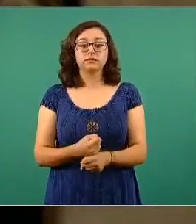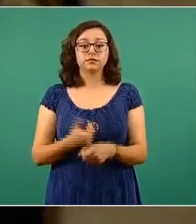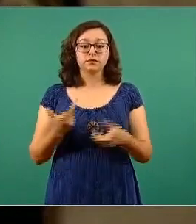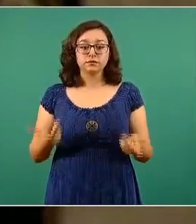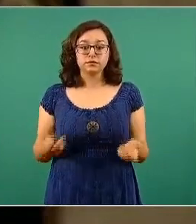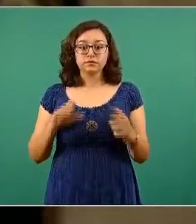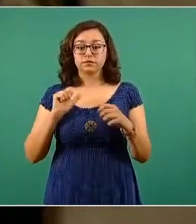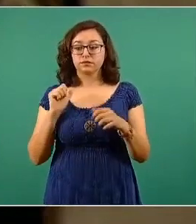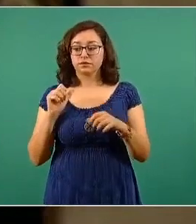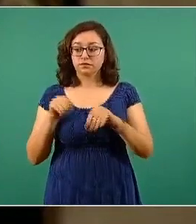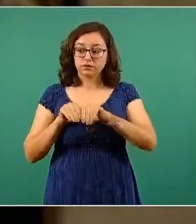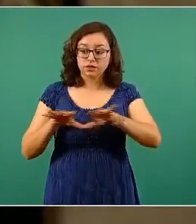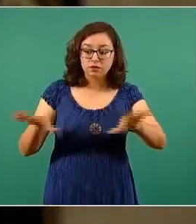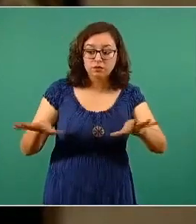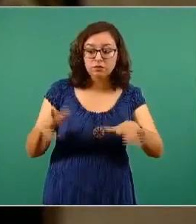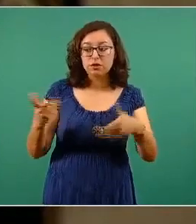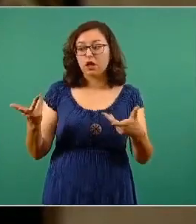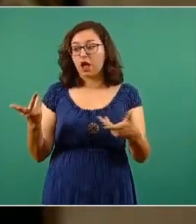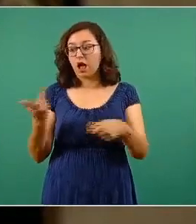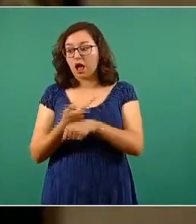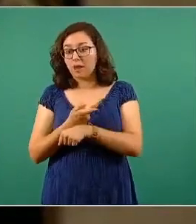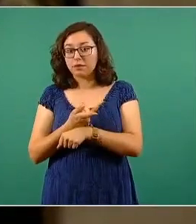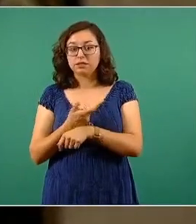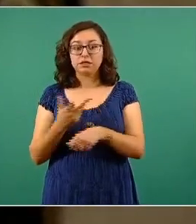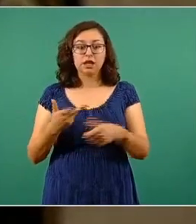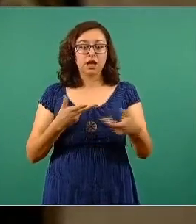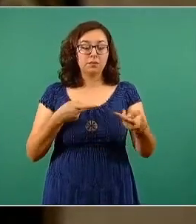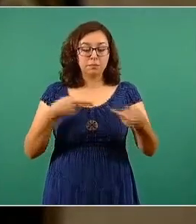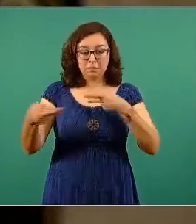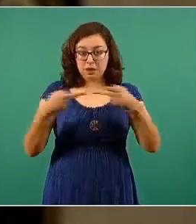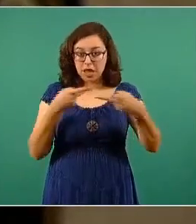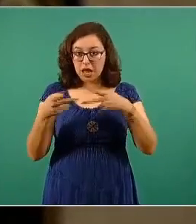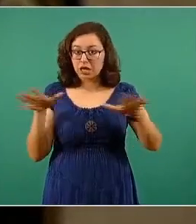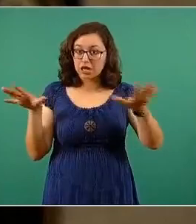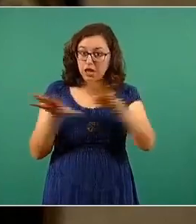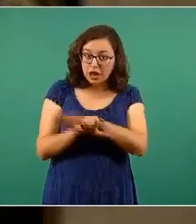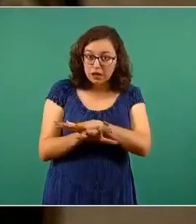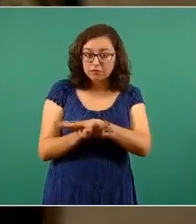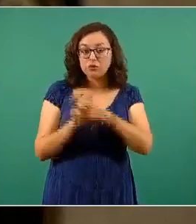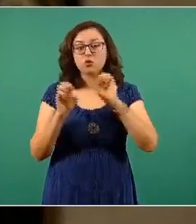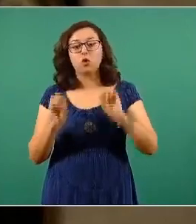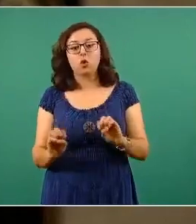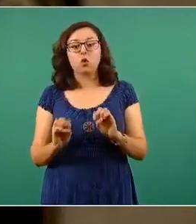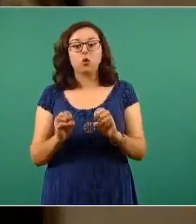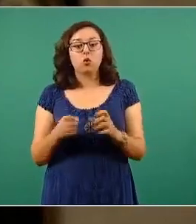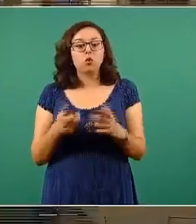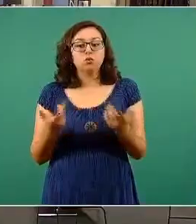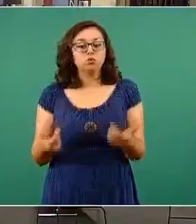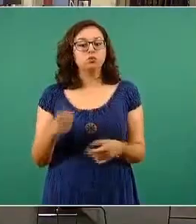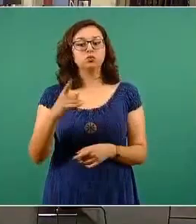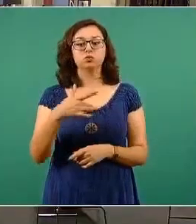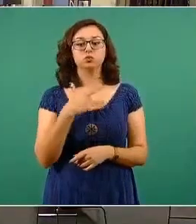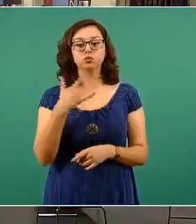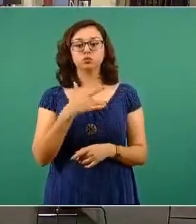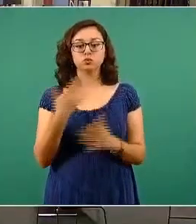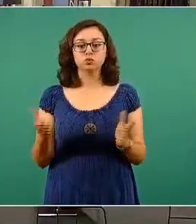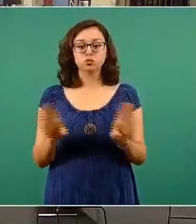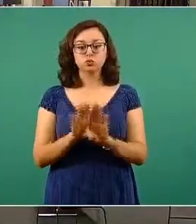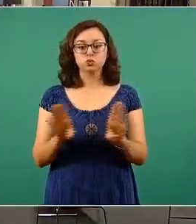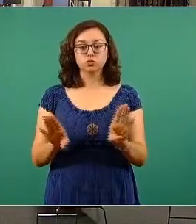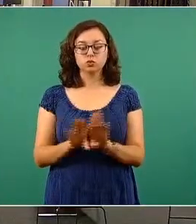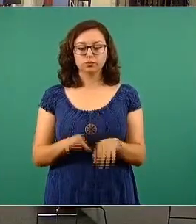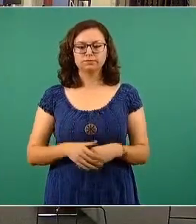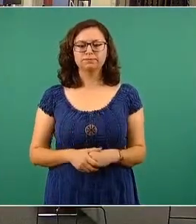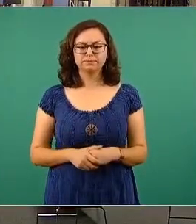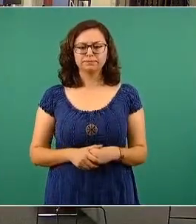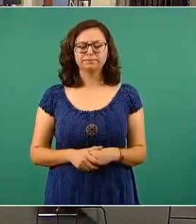de salud una vez que la mayor población esté vacunada o cómo se proyectan después de estos datos? Muchas gracias. Claro, con mucho gusto.